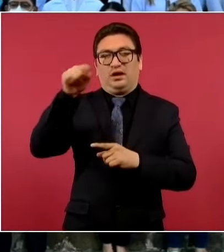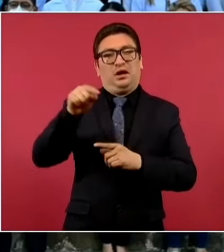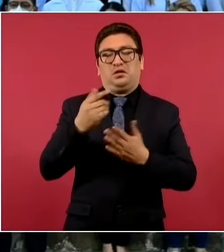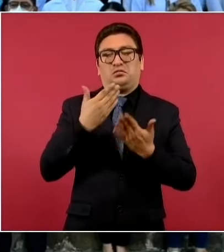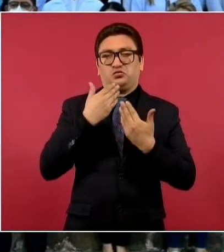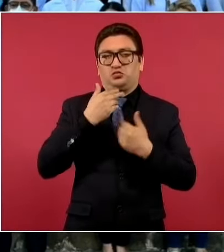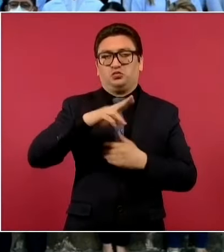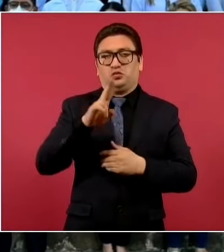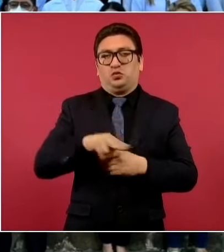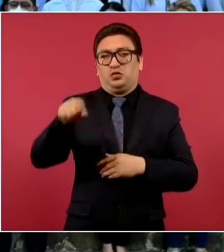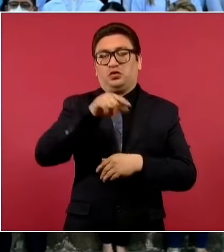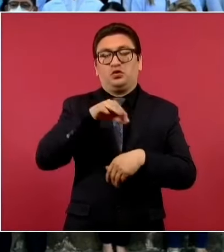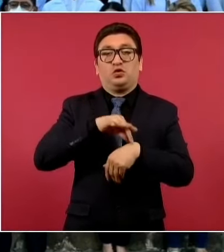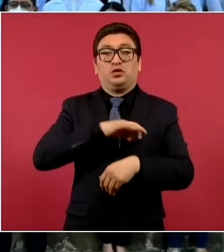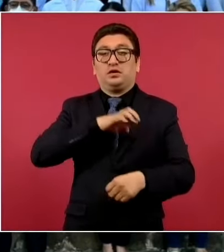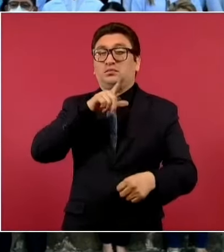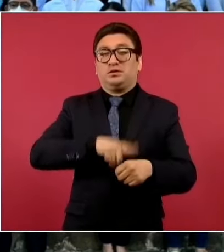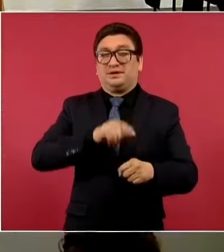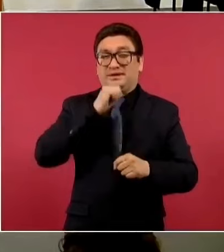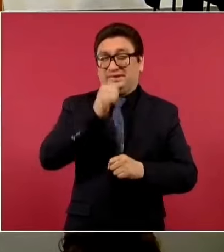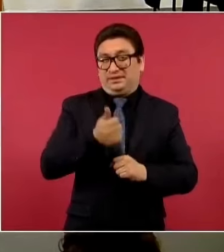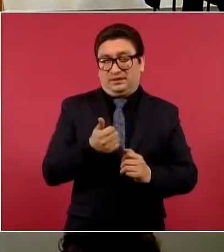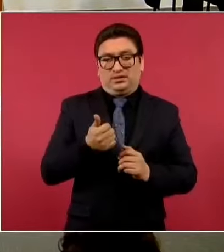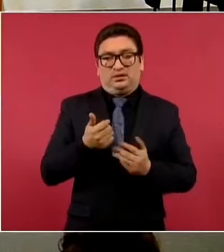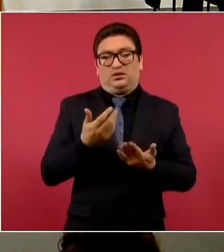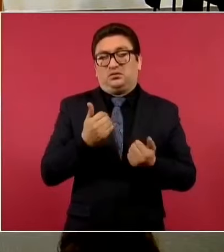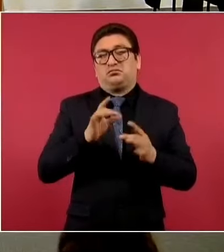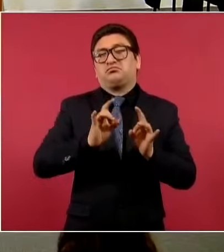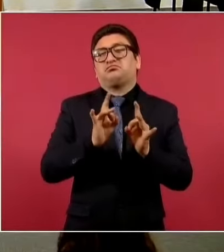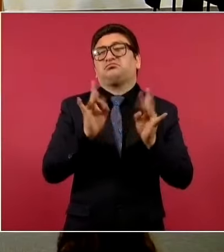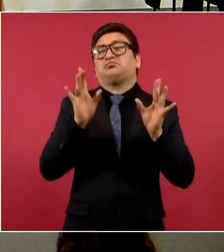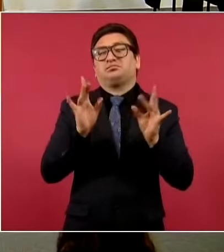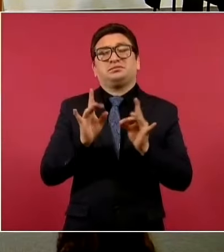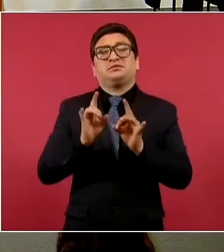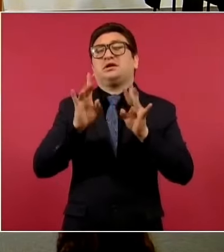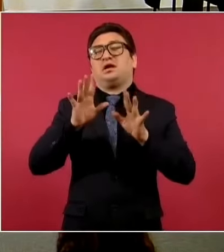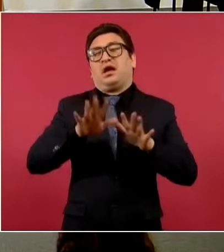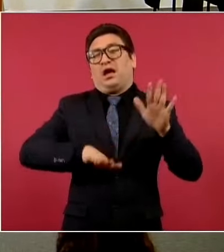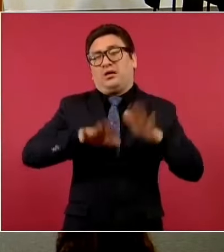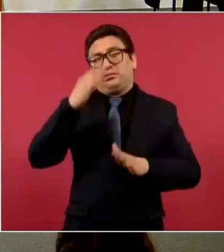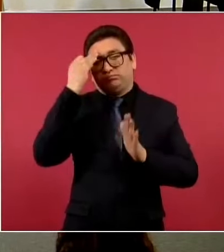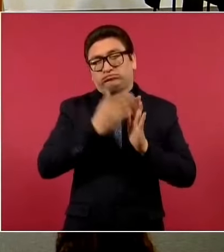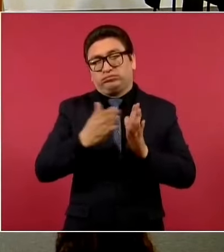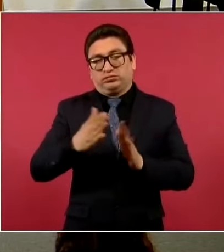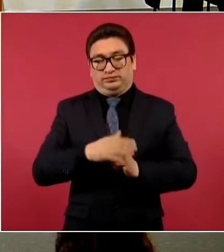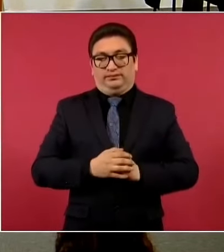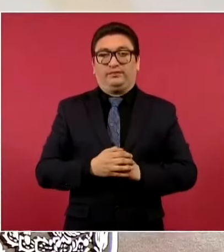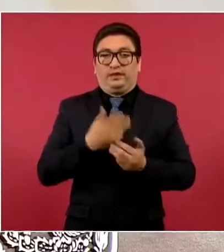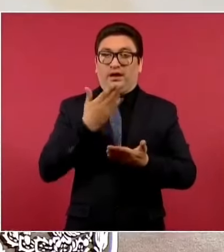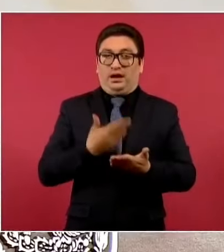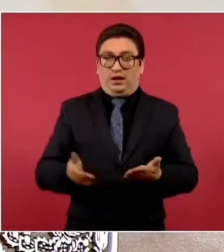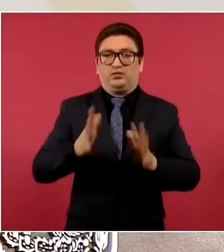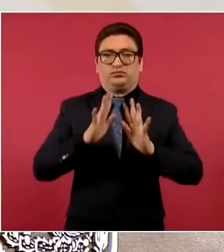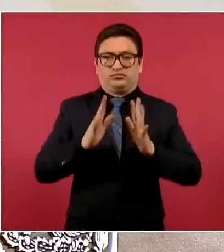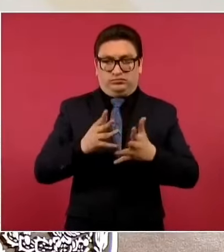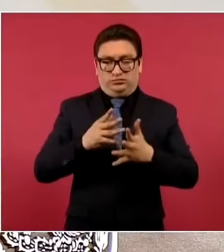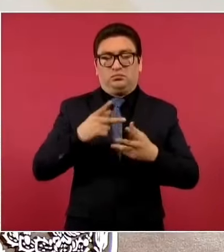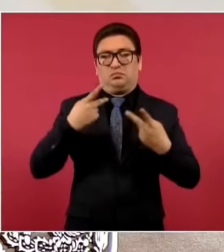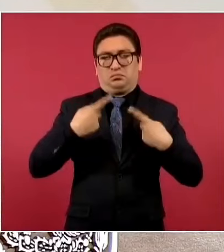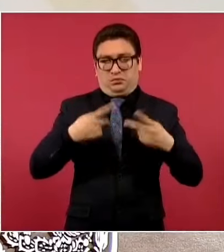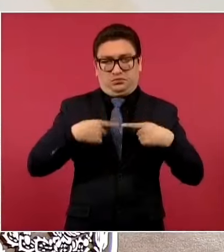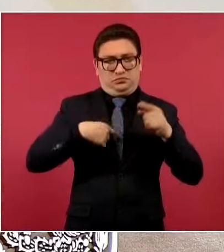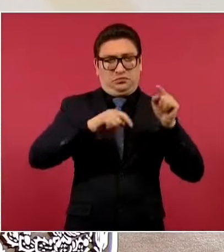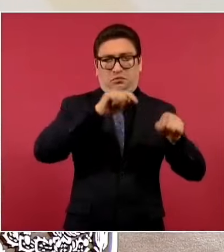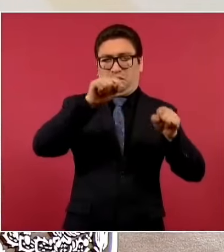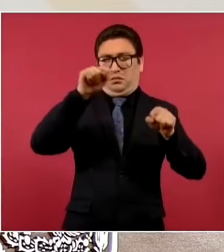la presencia de médicos especialistas, salvo esporádicas jornadas que se realizaban. Con esta cobertura